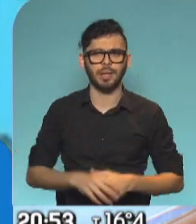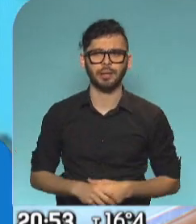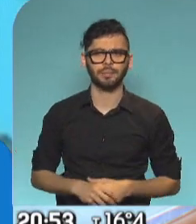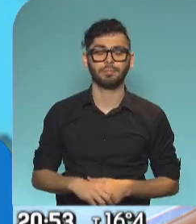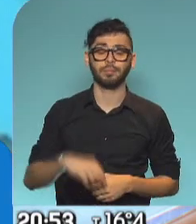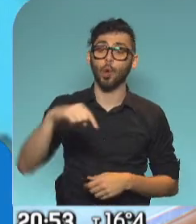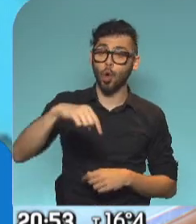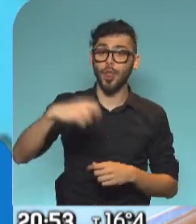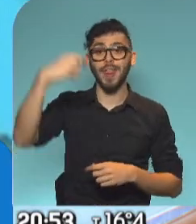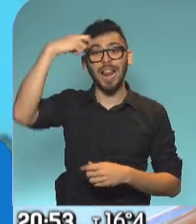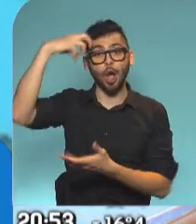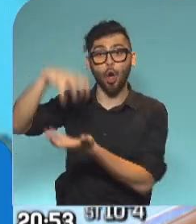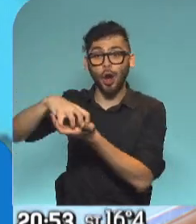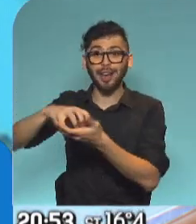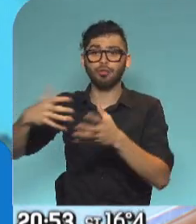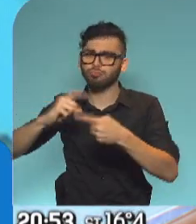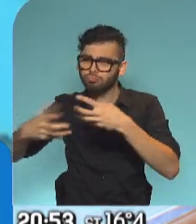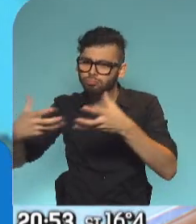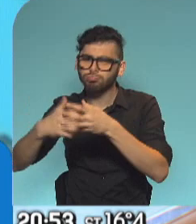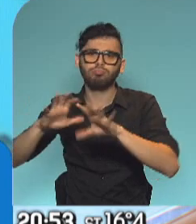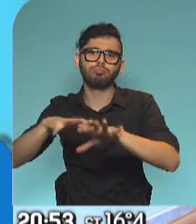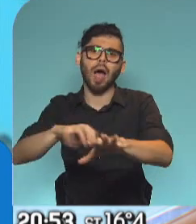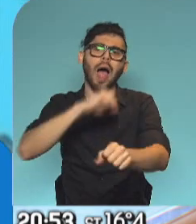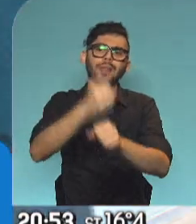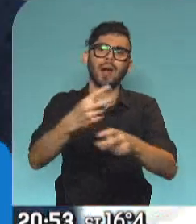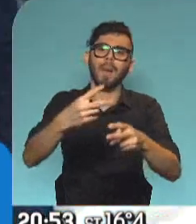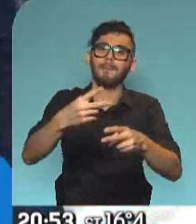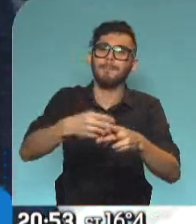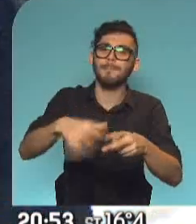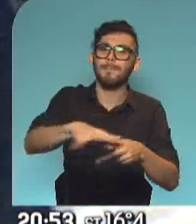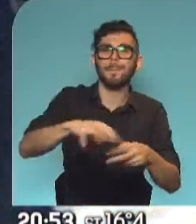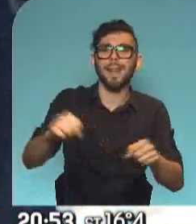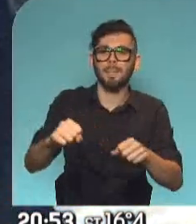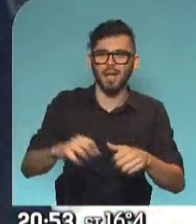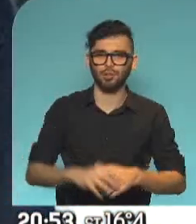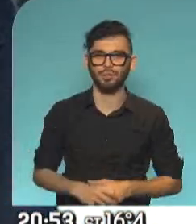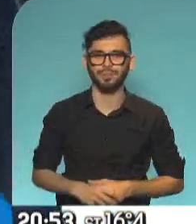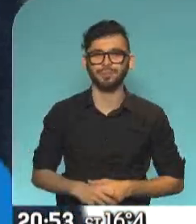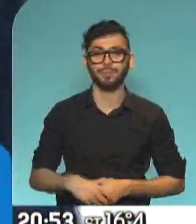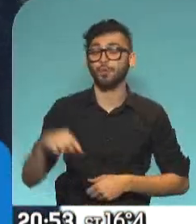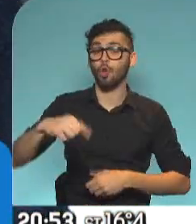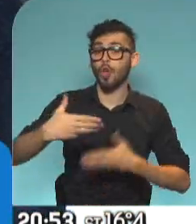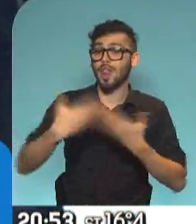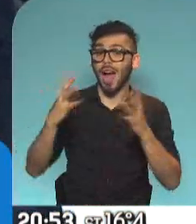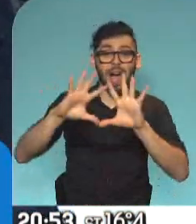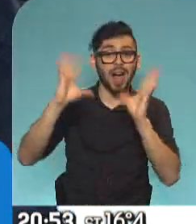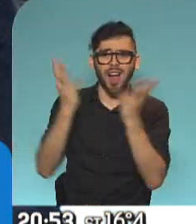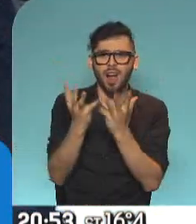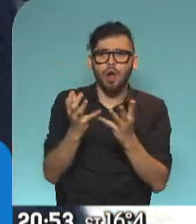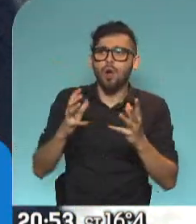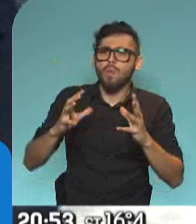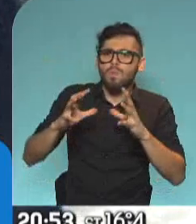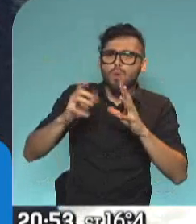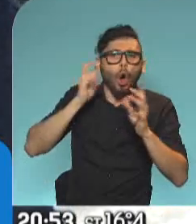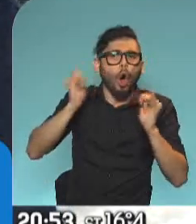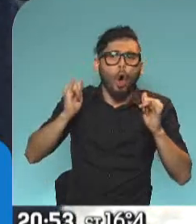marchado desde el Congreso hacia Plaza de Mayo y esto sucedía. Una jornada internacional donde se movilizan jóvenes alrededor de todo el